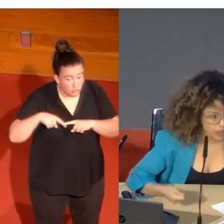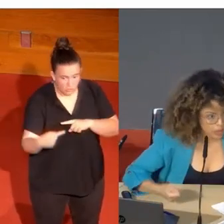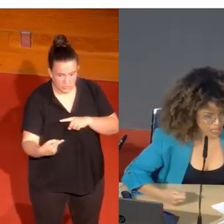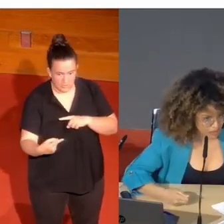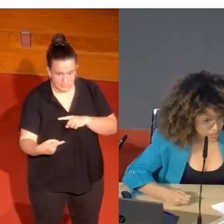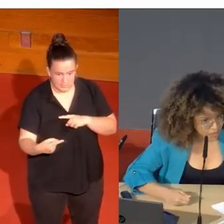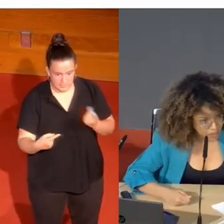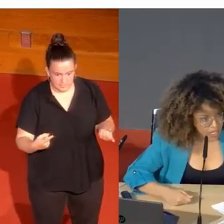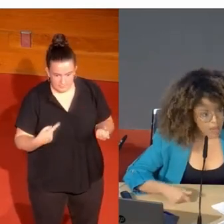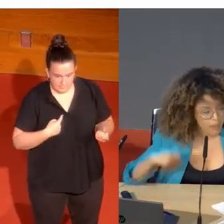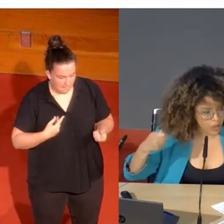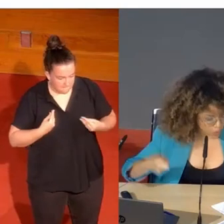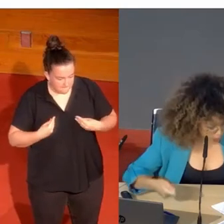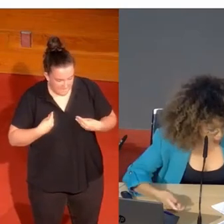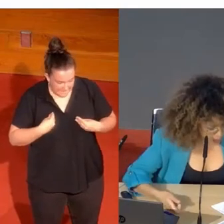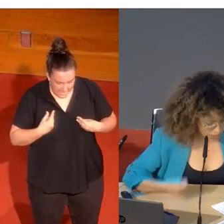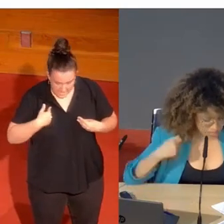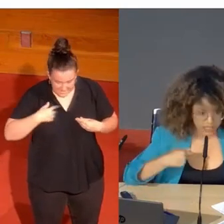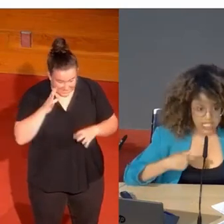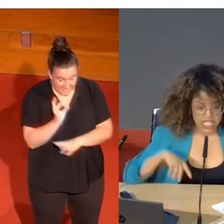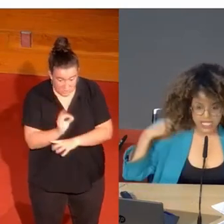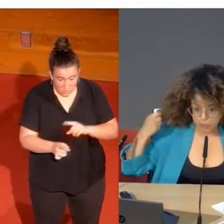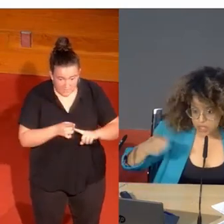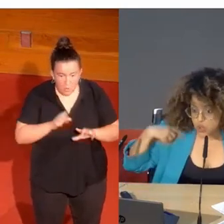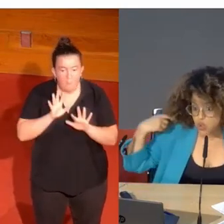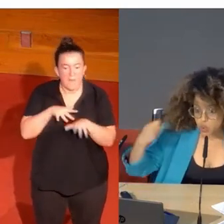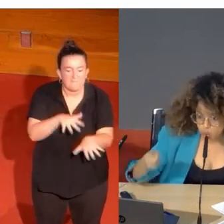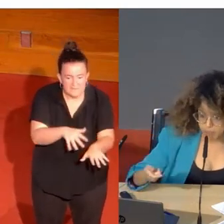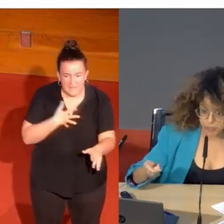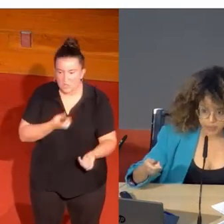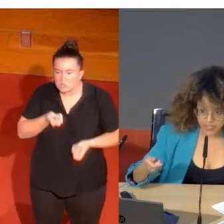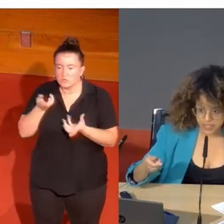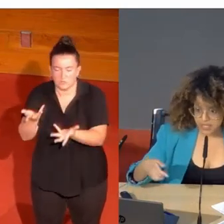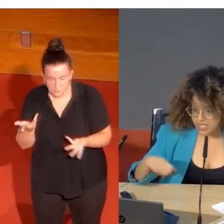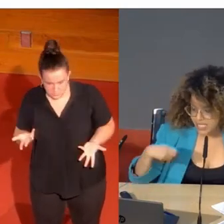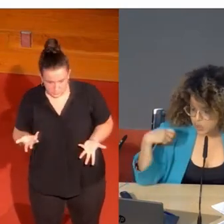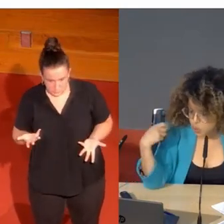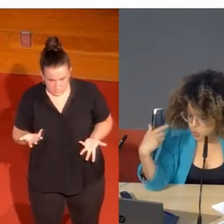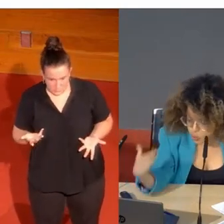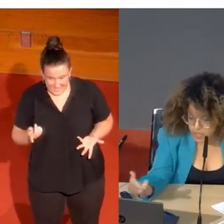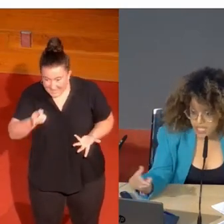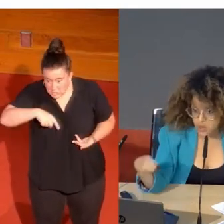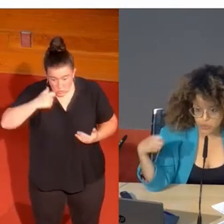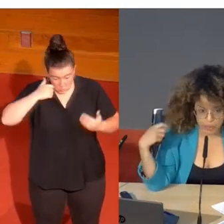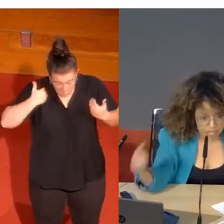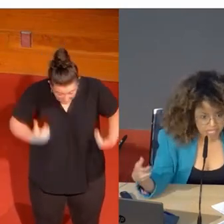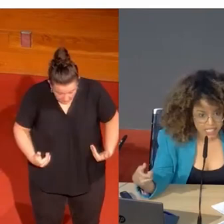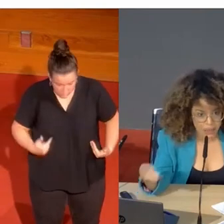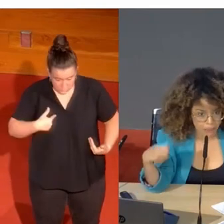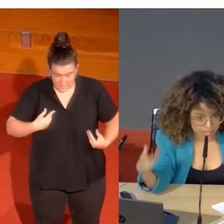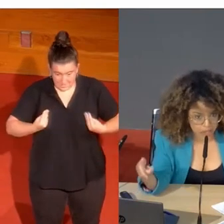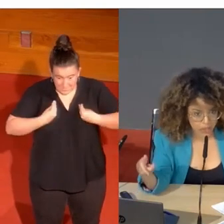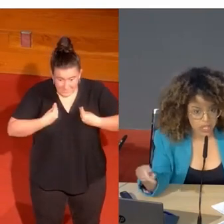para cubrir una manifestación para cubrir una protesta están poniendo su cuerpo eh su vida su